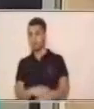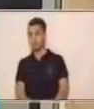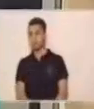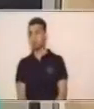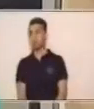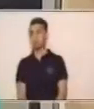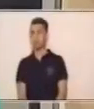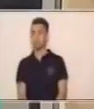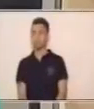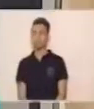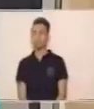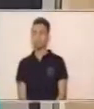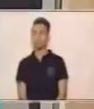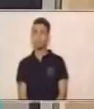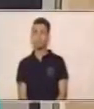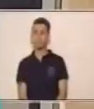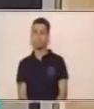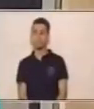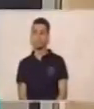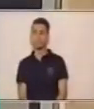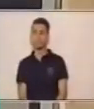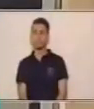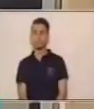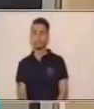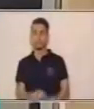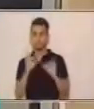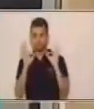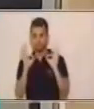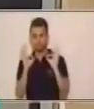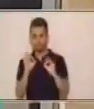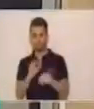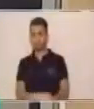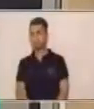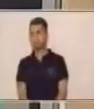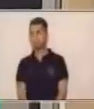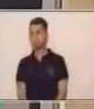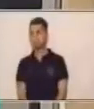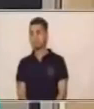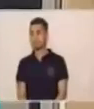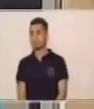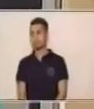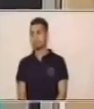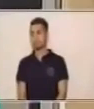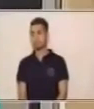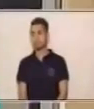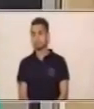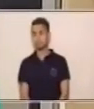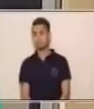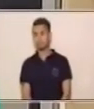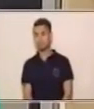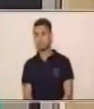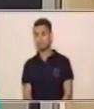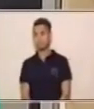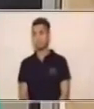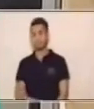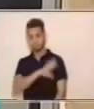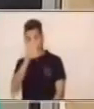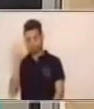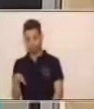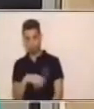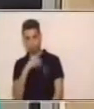tenemos 2 séptimos. Muy bien, vas excelente. Ahora, ¿te ha gustado